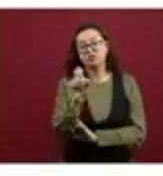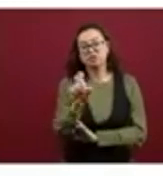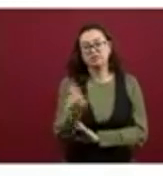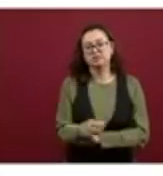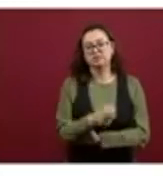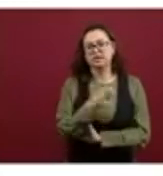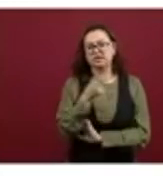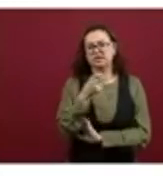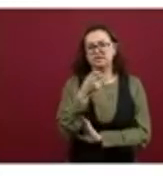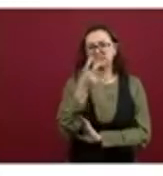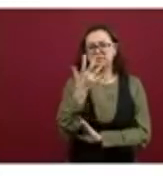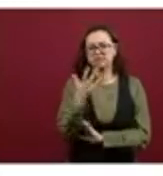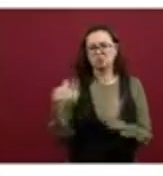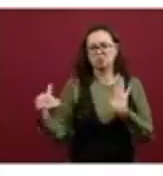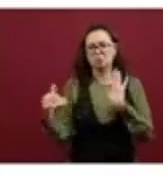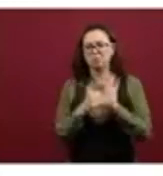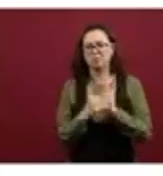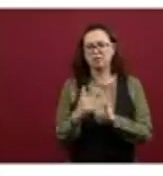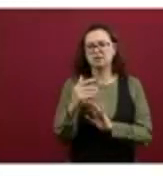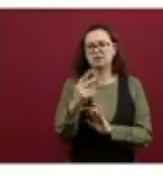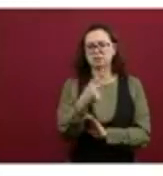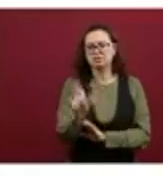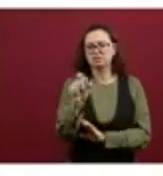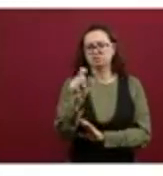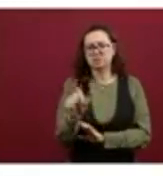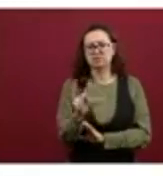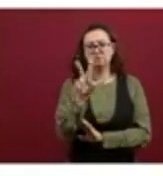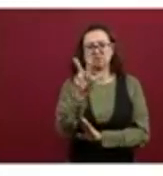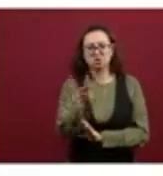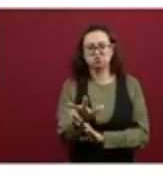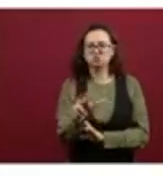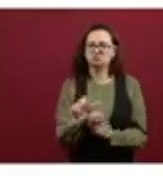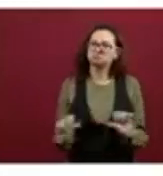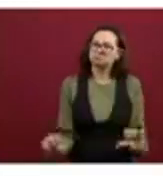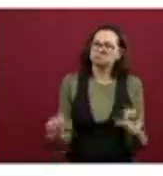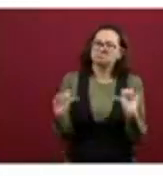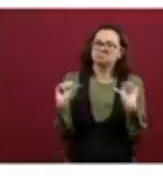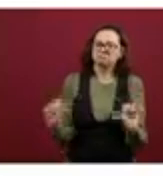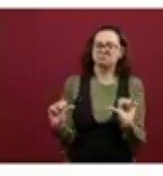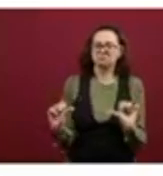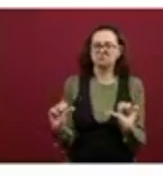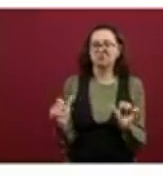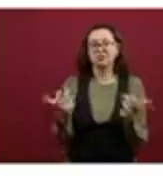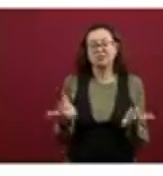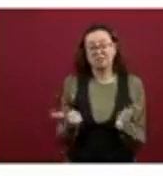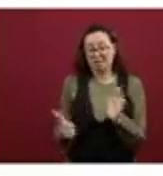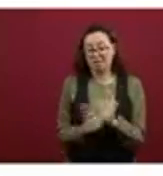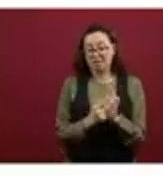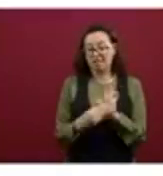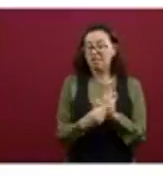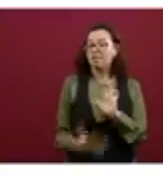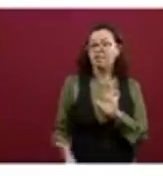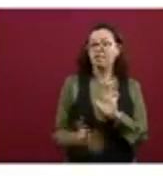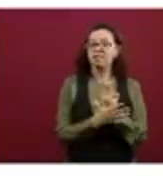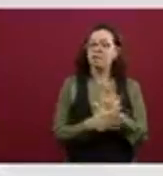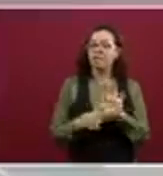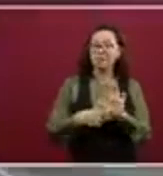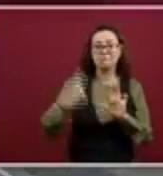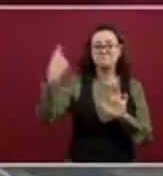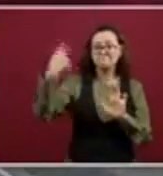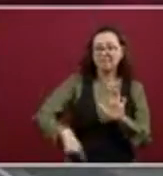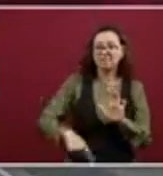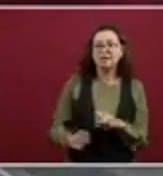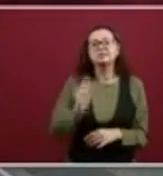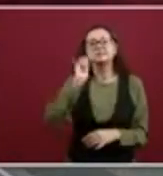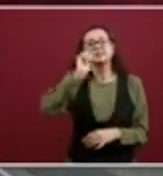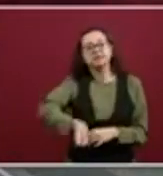135.228 contribuyentes. Ahora, esto es una política pública, al ser parte de la ley de ingresos, se convierte en una política pública, y